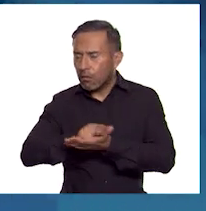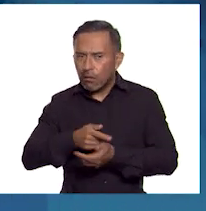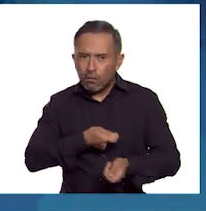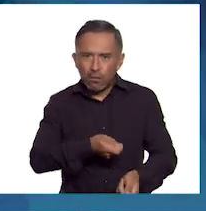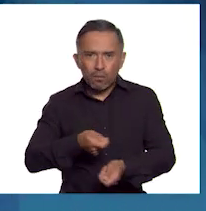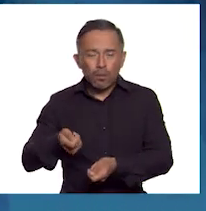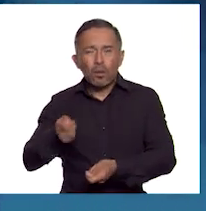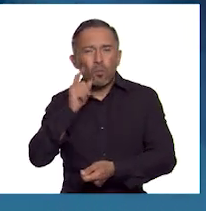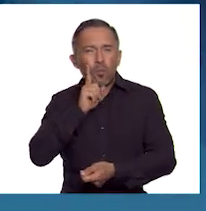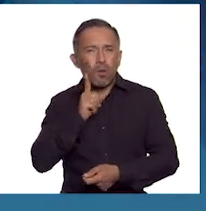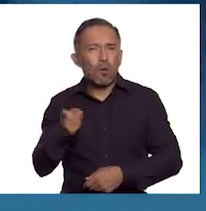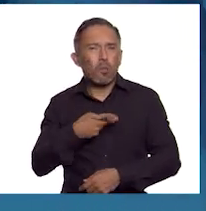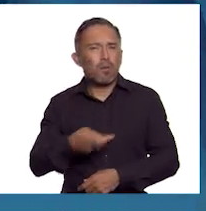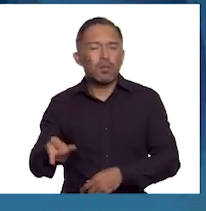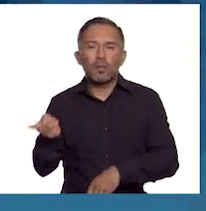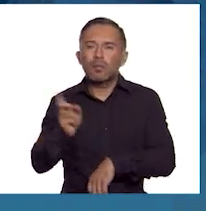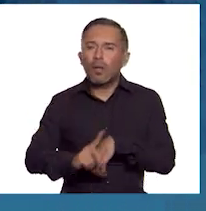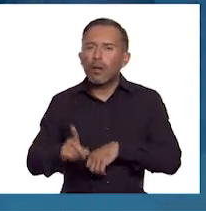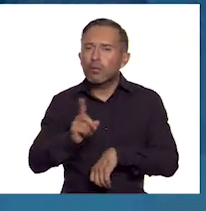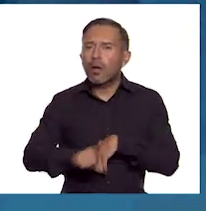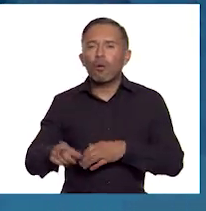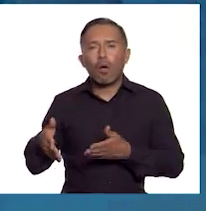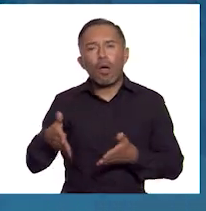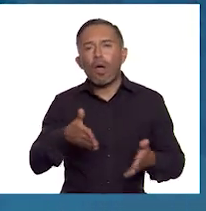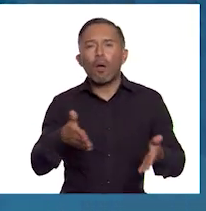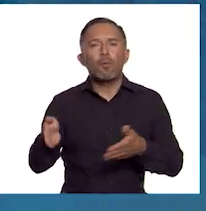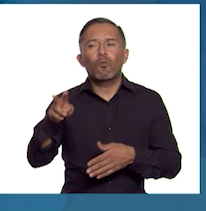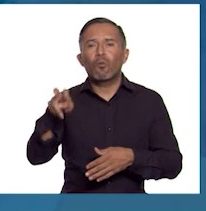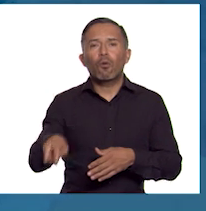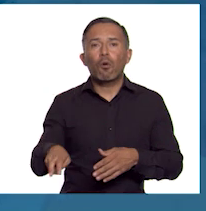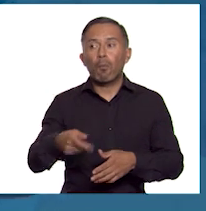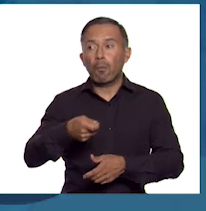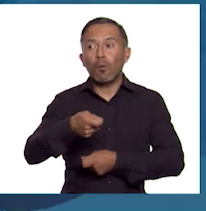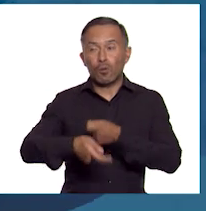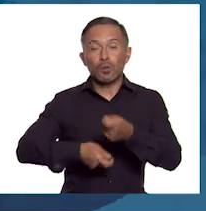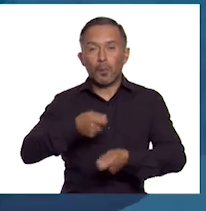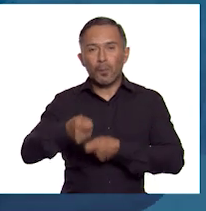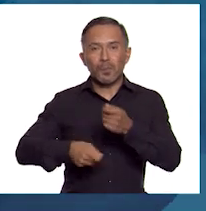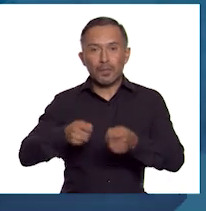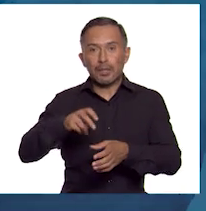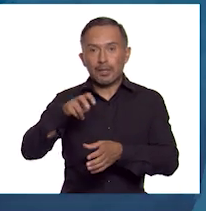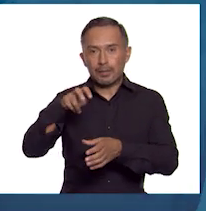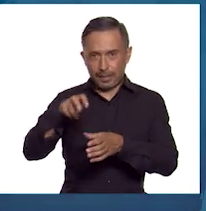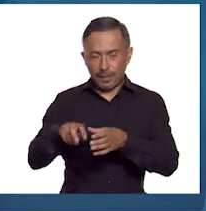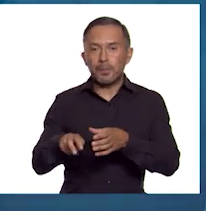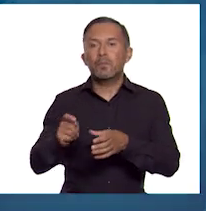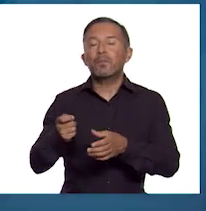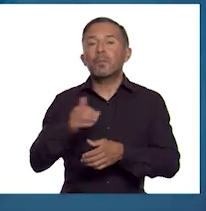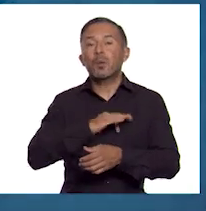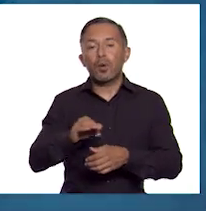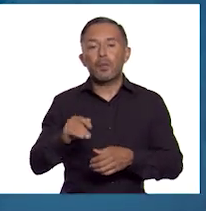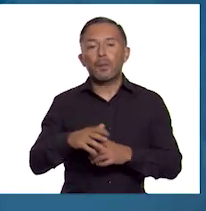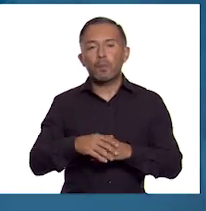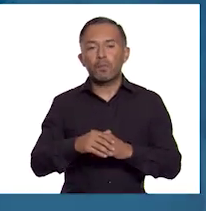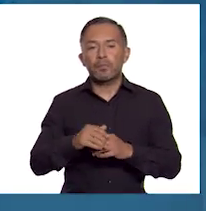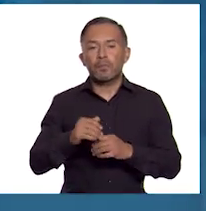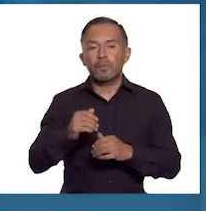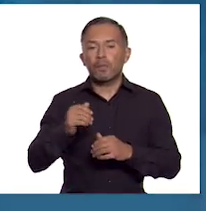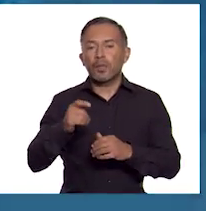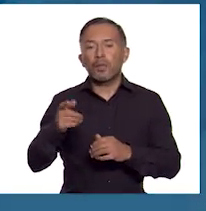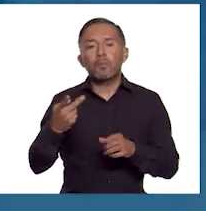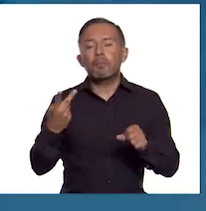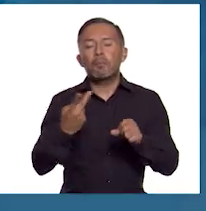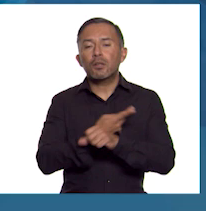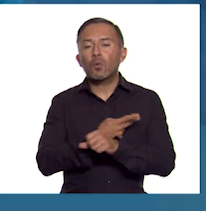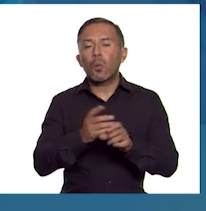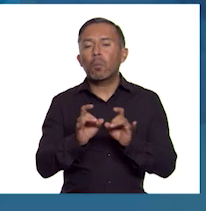se sentaba diariamente en el gran camino al lado de un pozo y tenía que hilar tanto que le salía sangre de los dedos. Sucedió